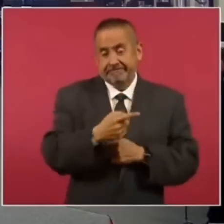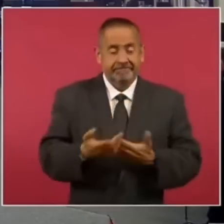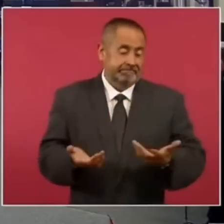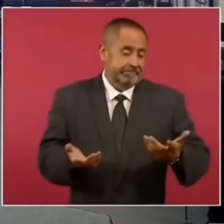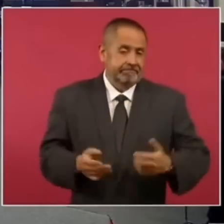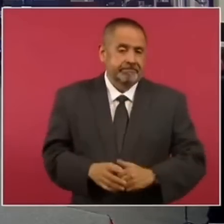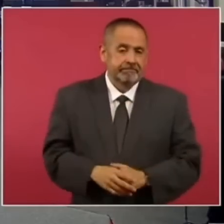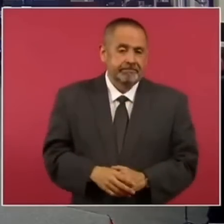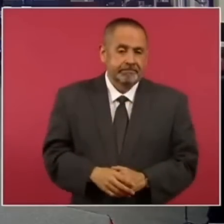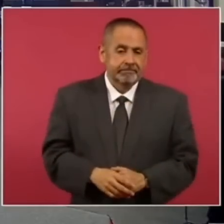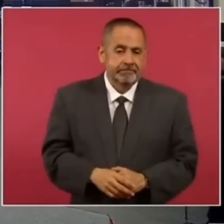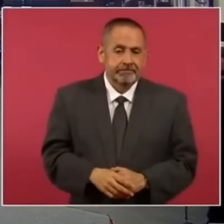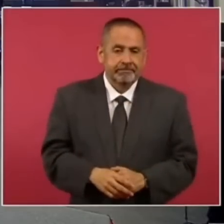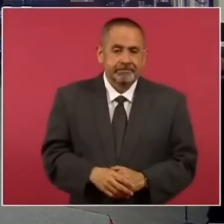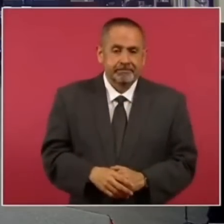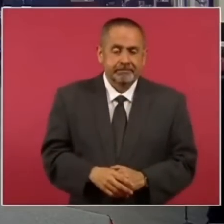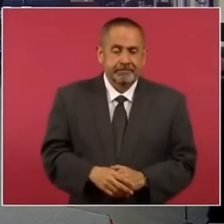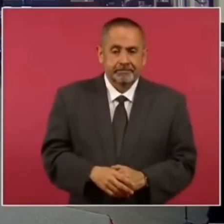Porque